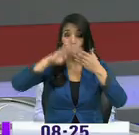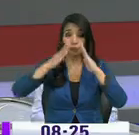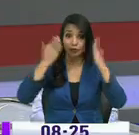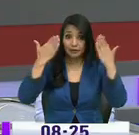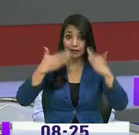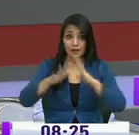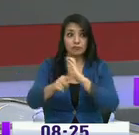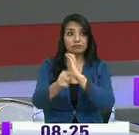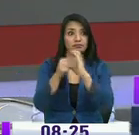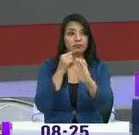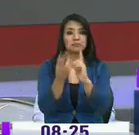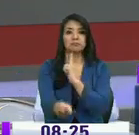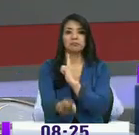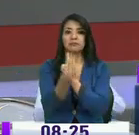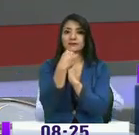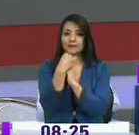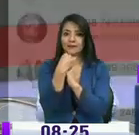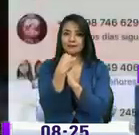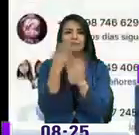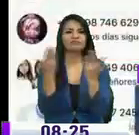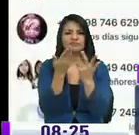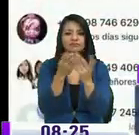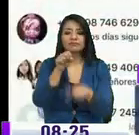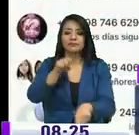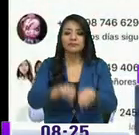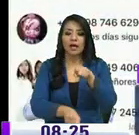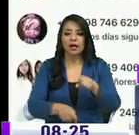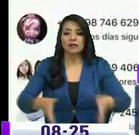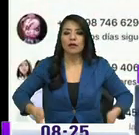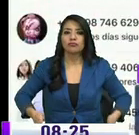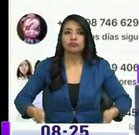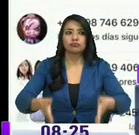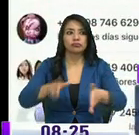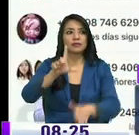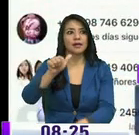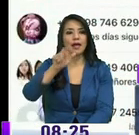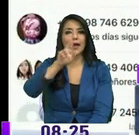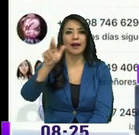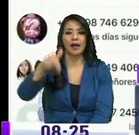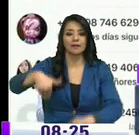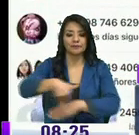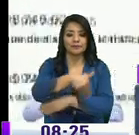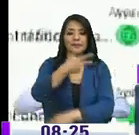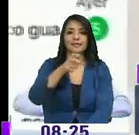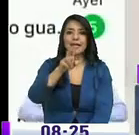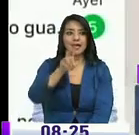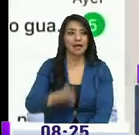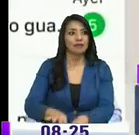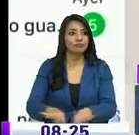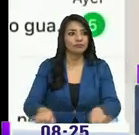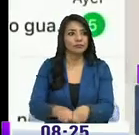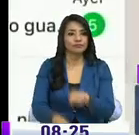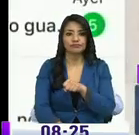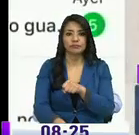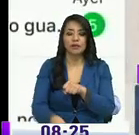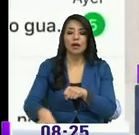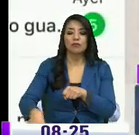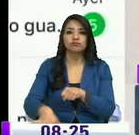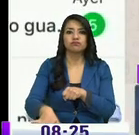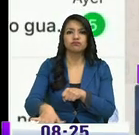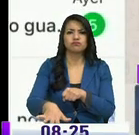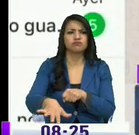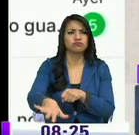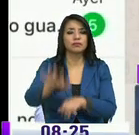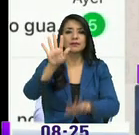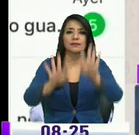comunidad, que conocimos sobre un daño en la calle Manuel Arrea y Checa. Se trataba de una fuga de agua en plena acera que ya